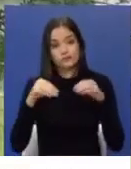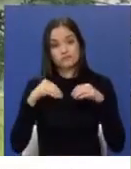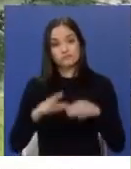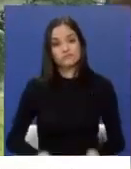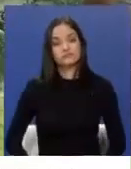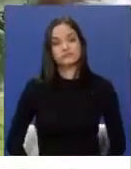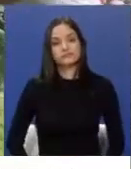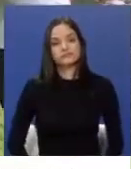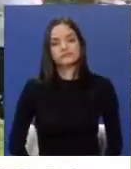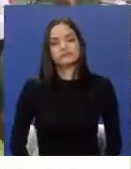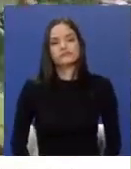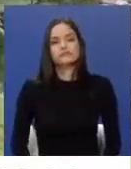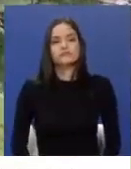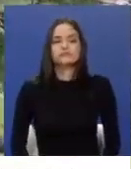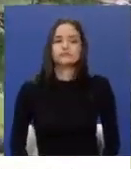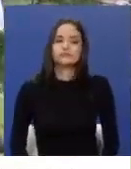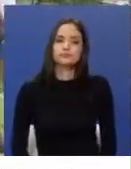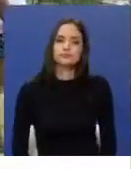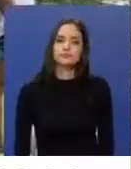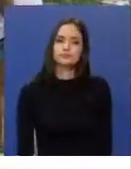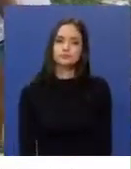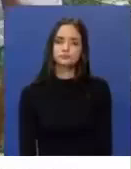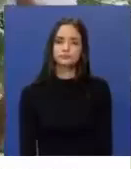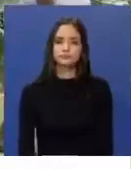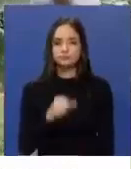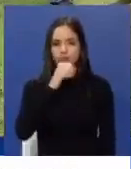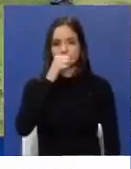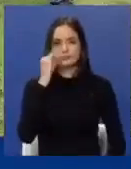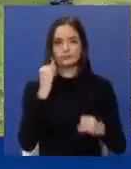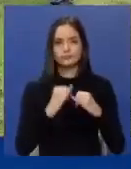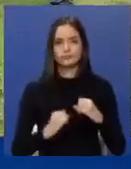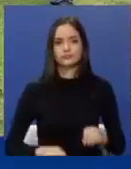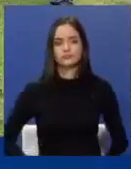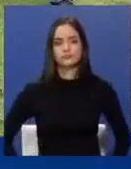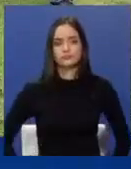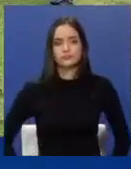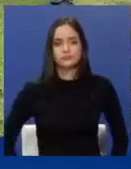Son las posiciones de ambas partes. María de Gracia, TVN Noticias.